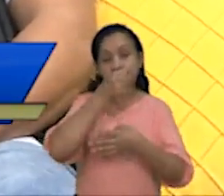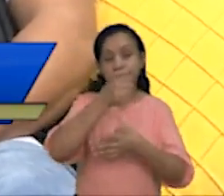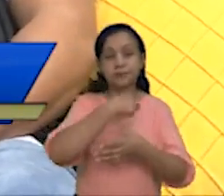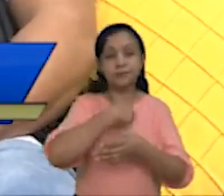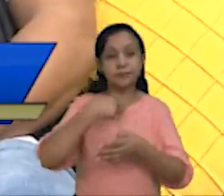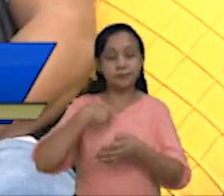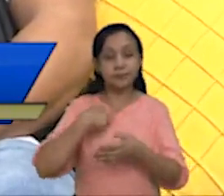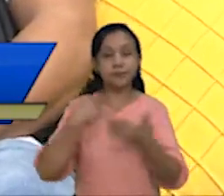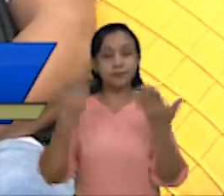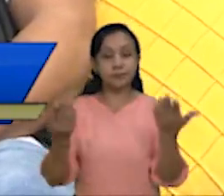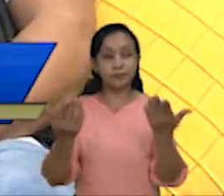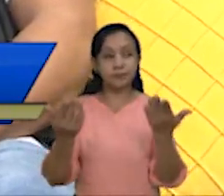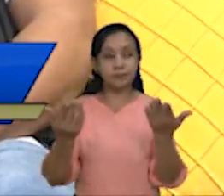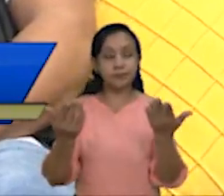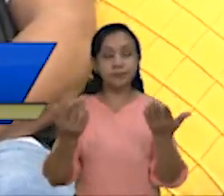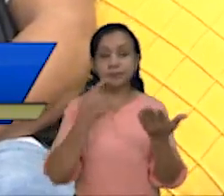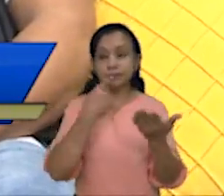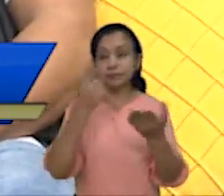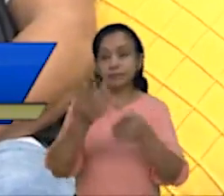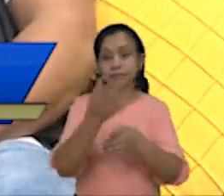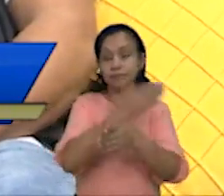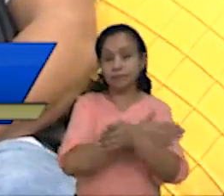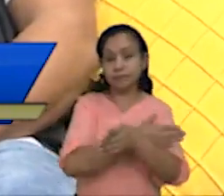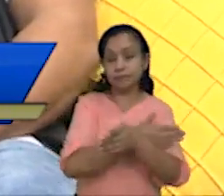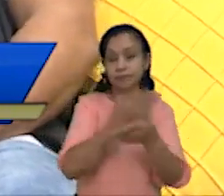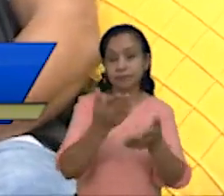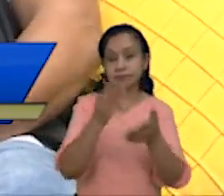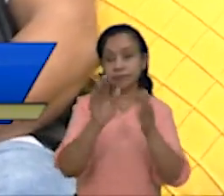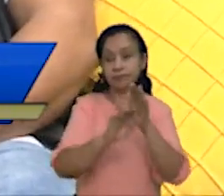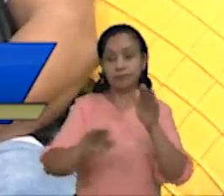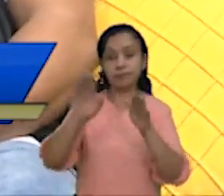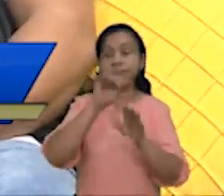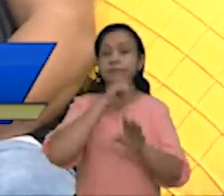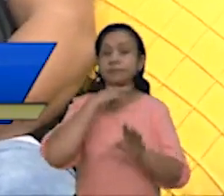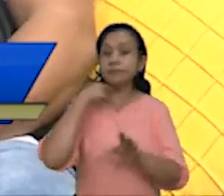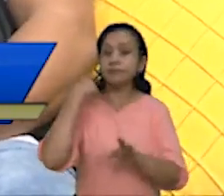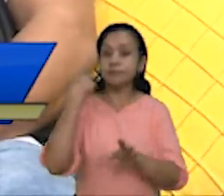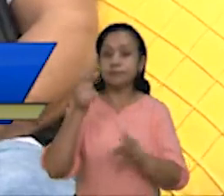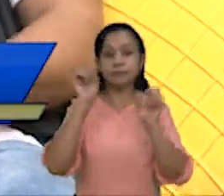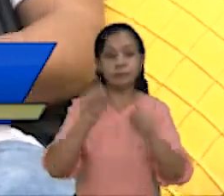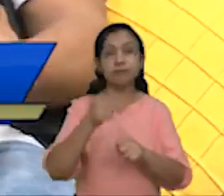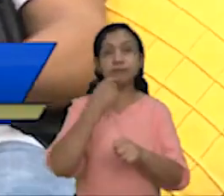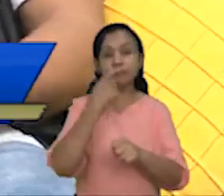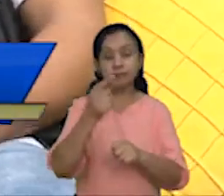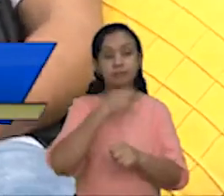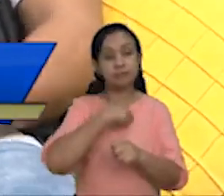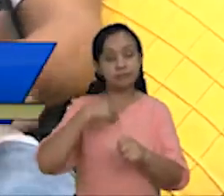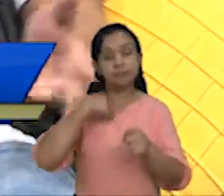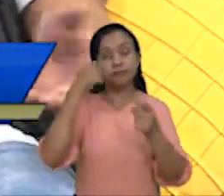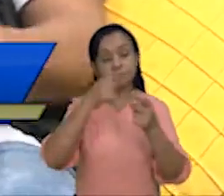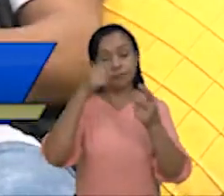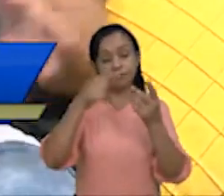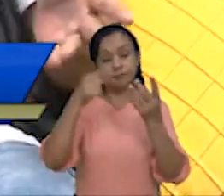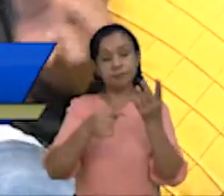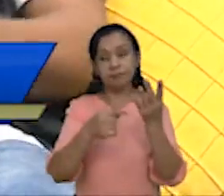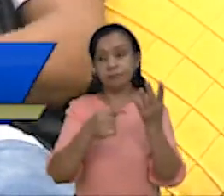transcurriendo y como decía anteriormente, acercarte a lo más posible de la verdad y decir, bueno, en realidad esto es lo que está sucediendo. Pues, por ejemplo,